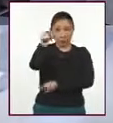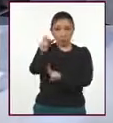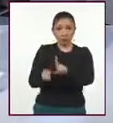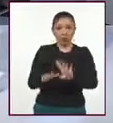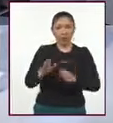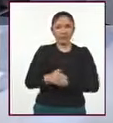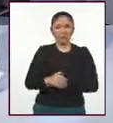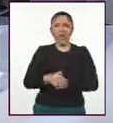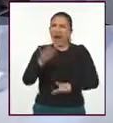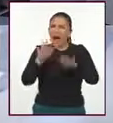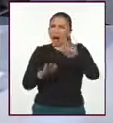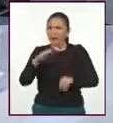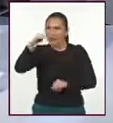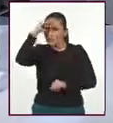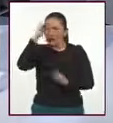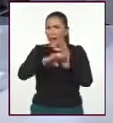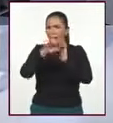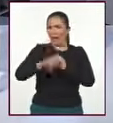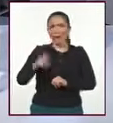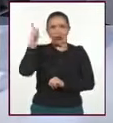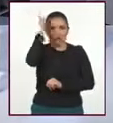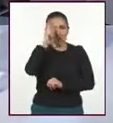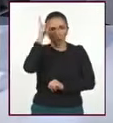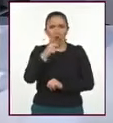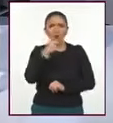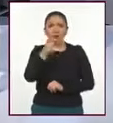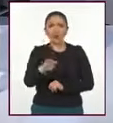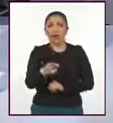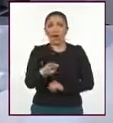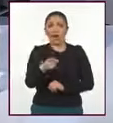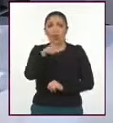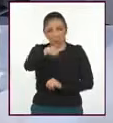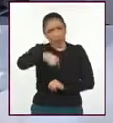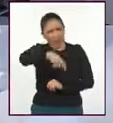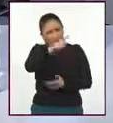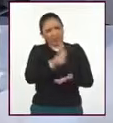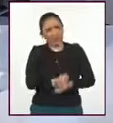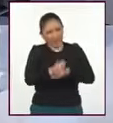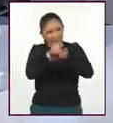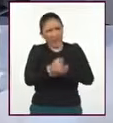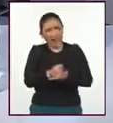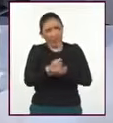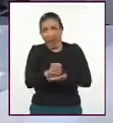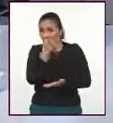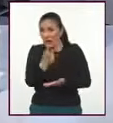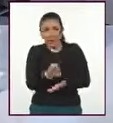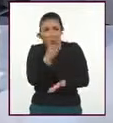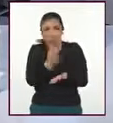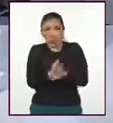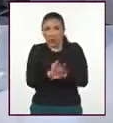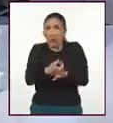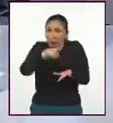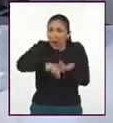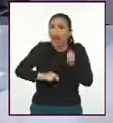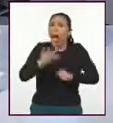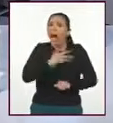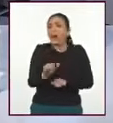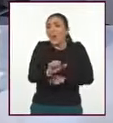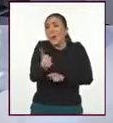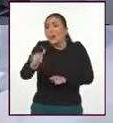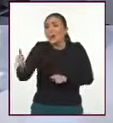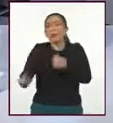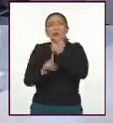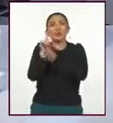muy irónico que lo diga un psicólogo, pero pues no siempre es que sea la solución. Hay muchísimas problemáticas que no tienen que ver